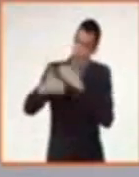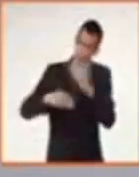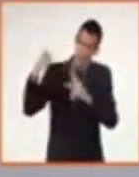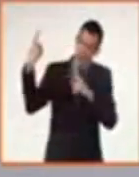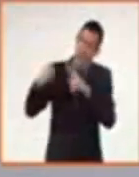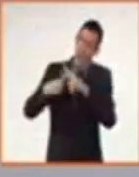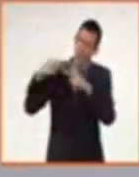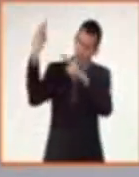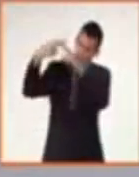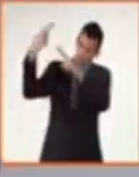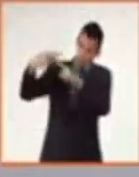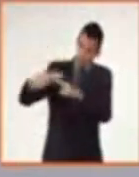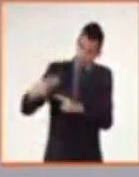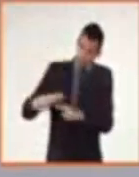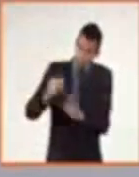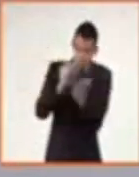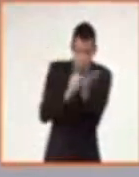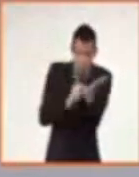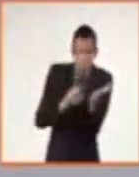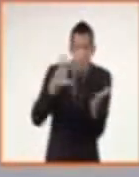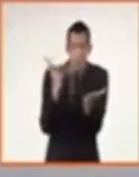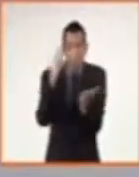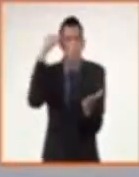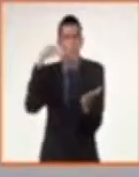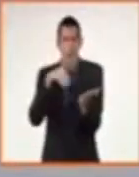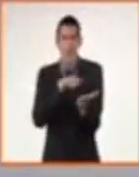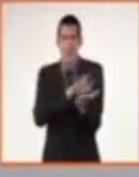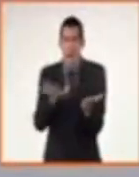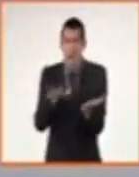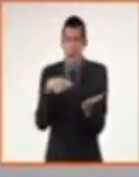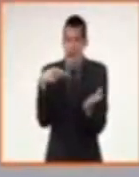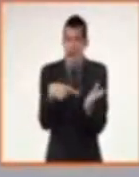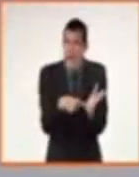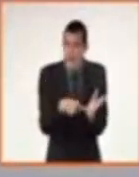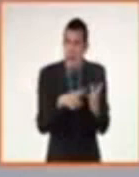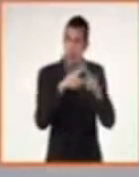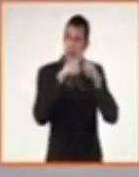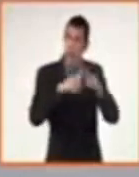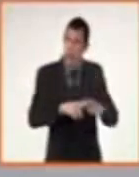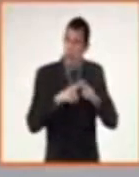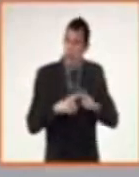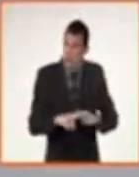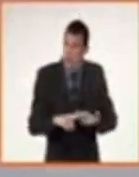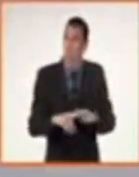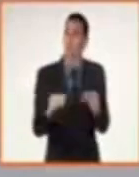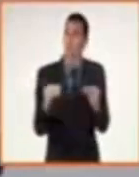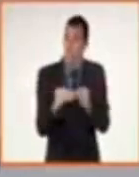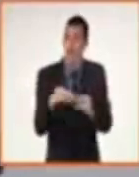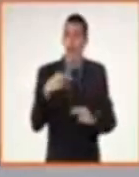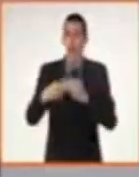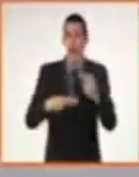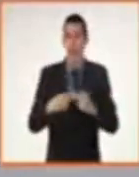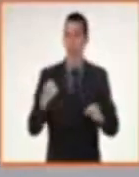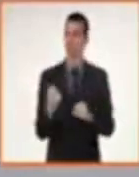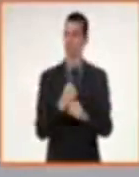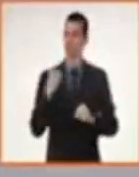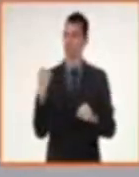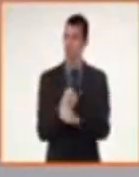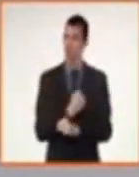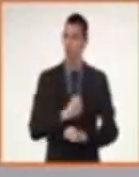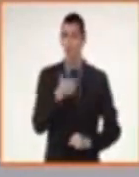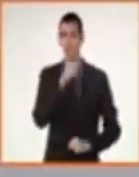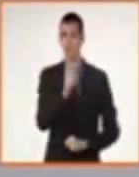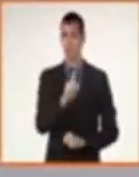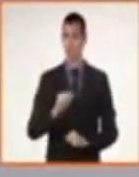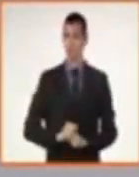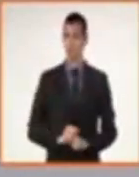espacio y el más importante de la construcción democrática. Yo creo que el otro día lo conversábamos rápido y pronto